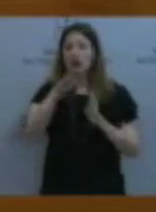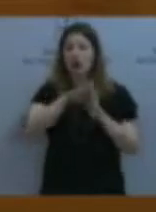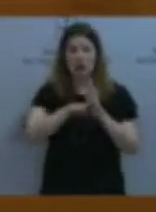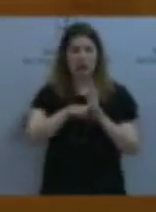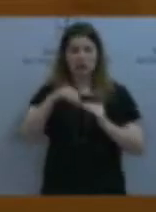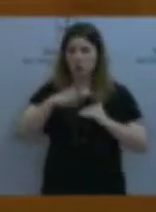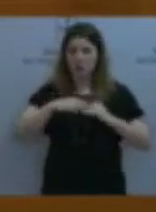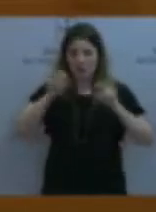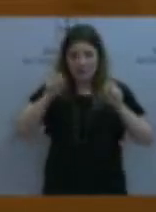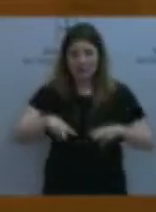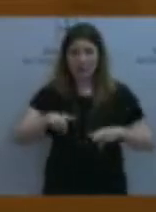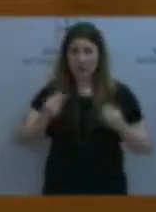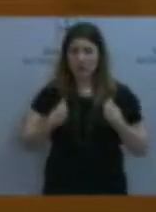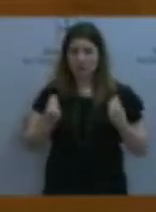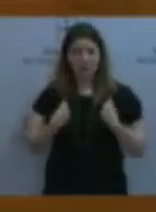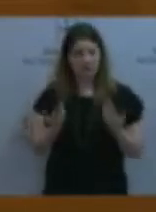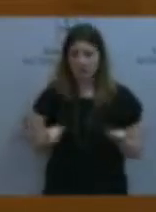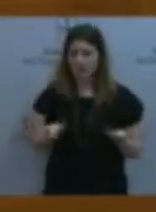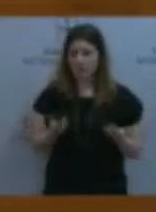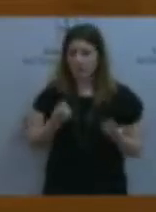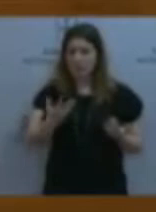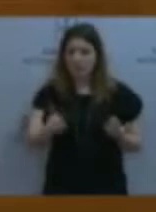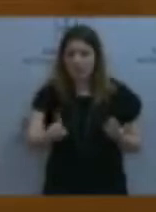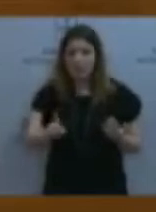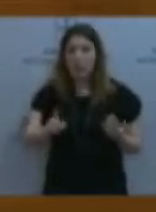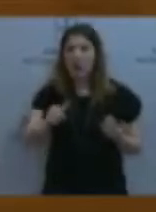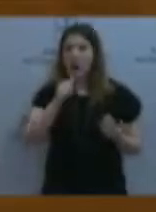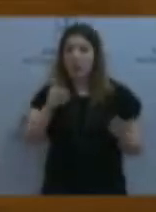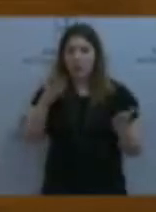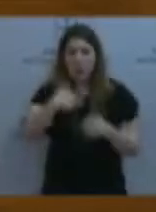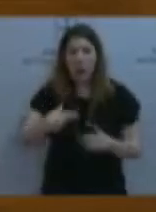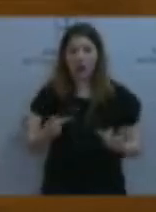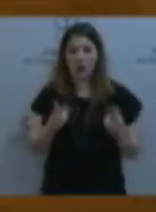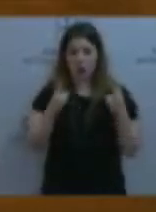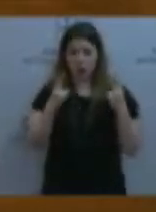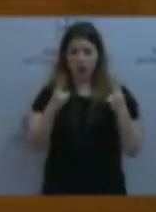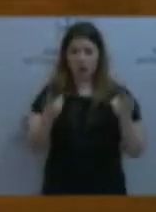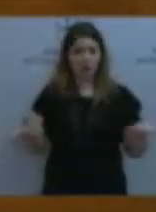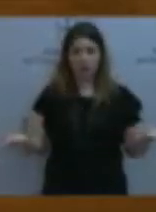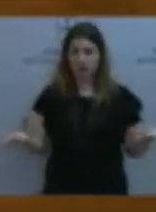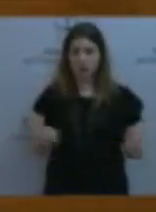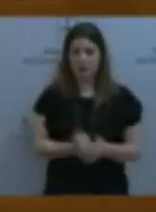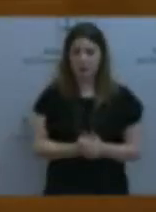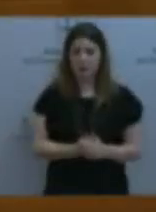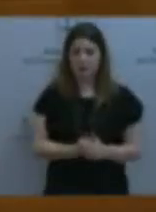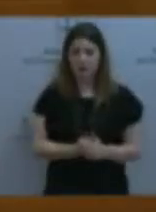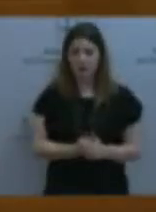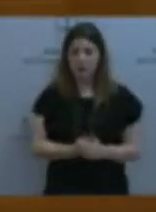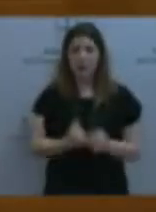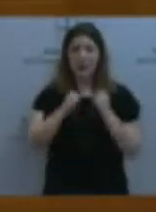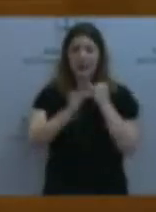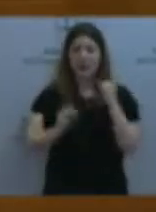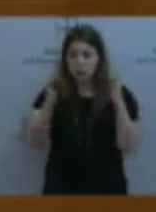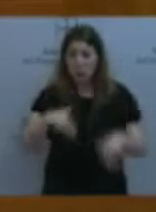con cortes de agua absolutamente discrecionales, sin electricidad, con controles a la entrada y a la